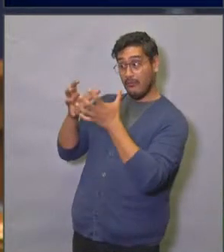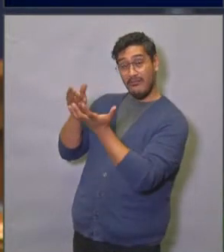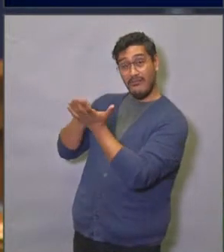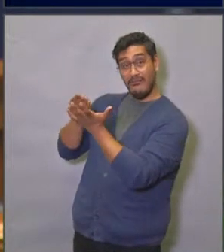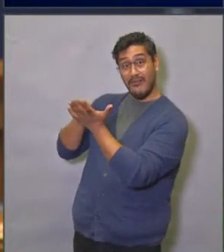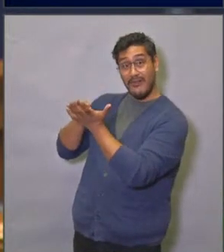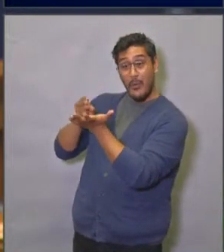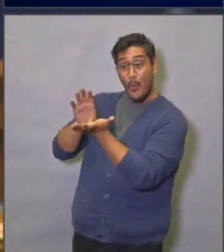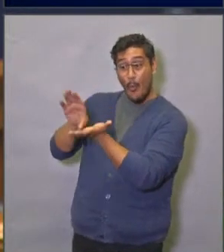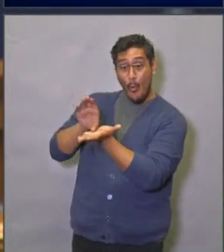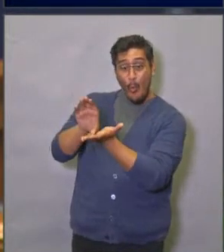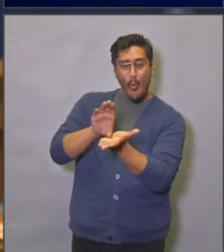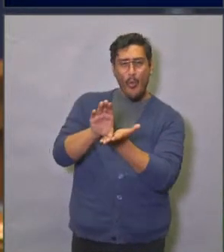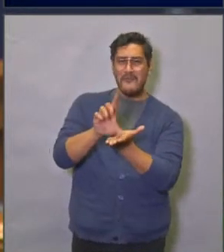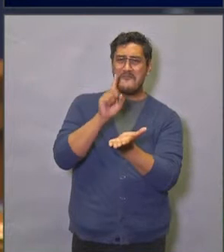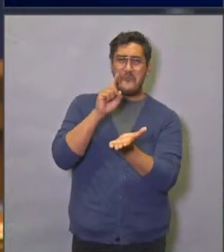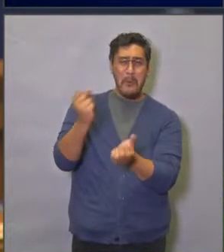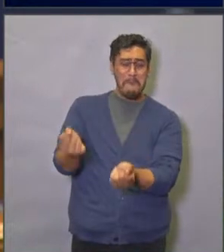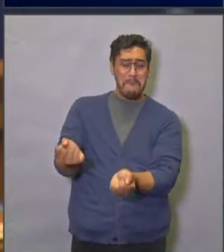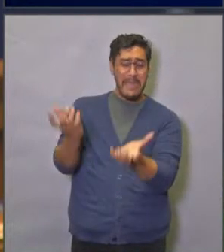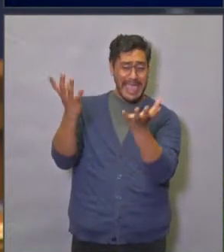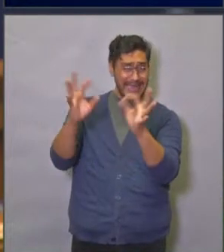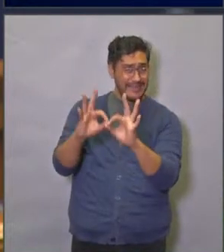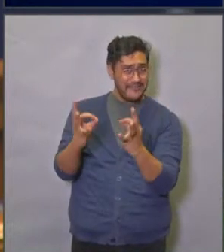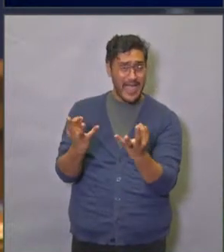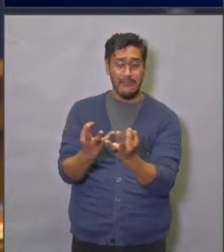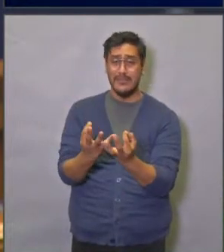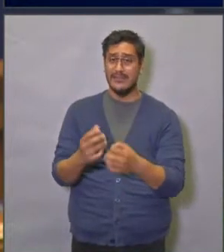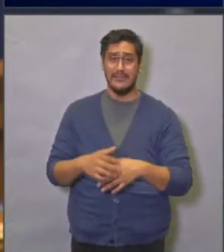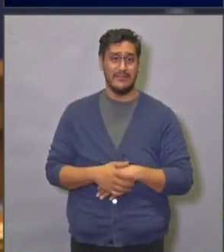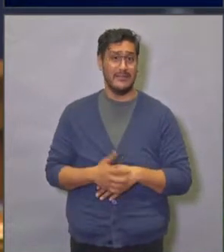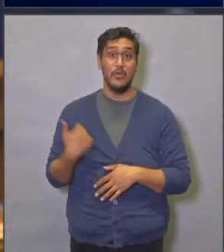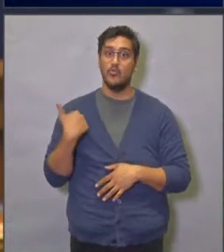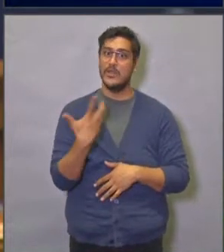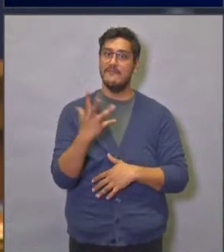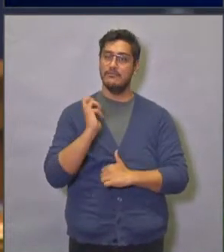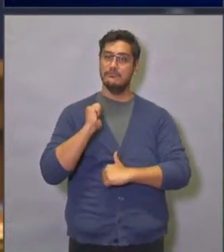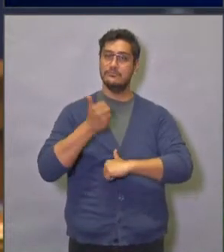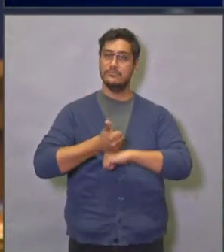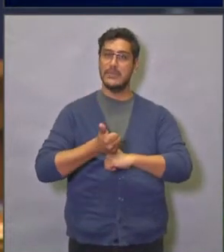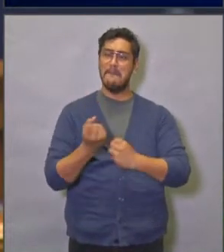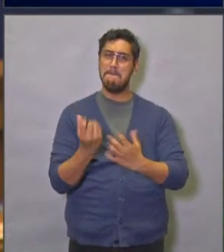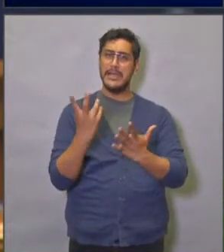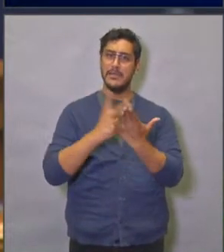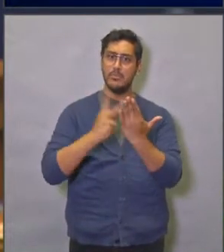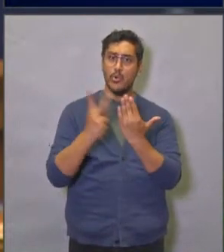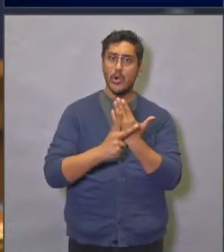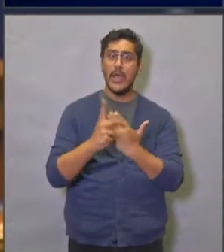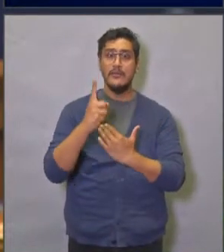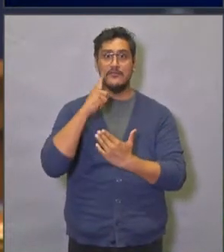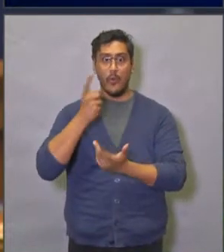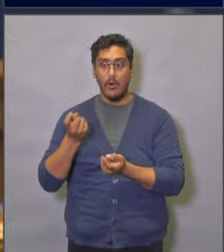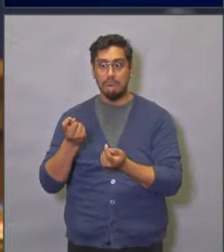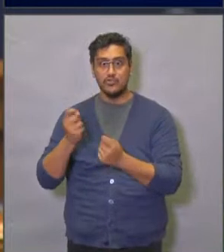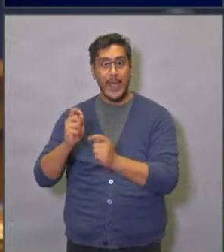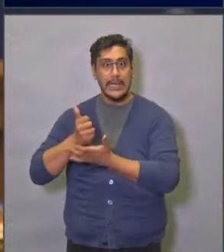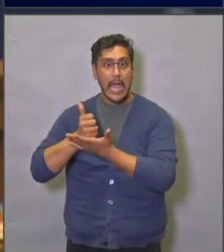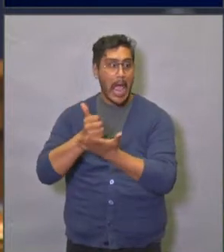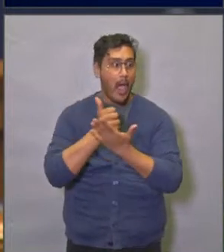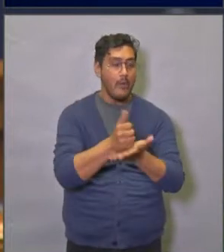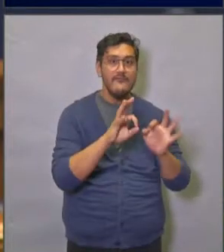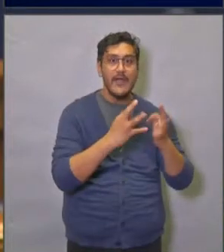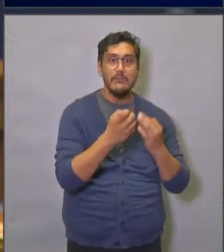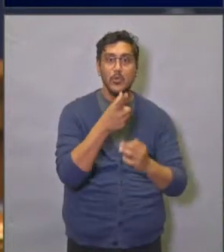muchas familias. Hemos iniciado muchos programas para evitar que la gente tenga hambre durante la